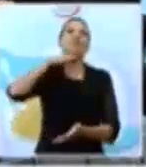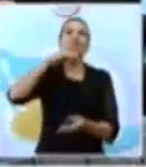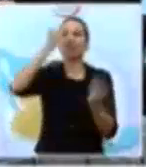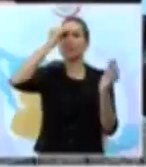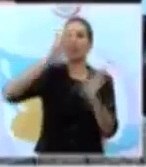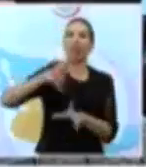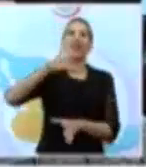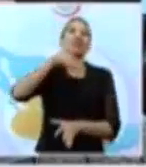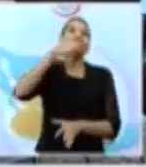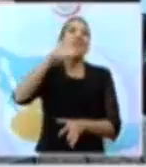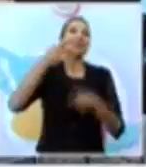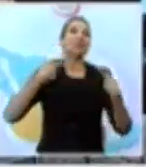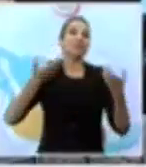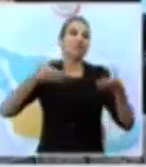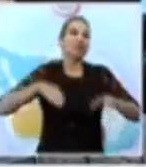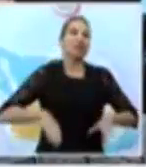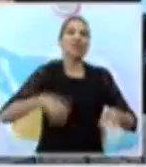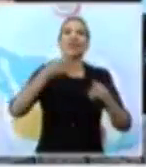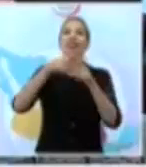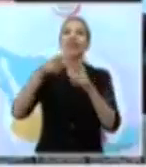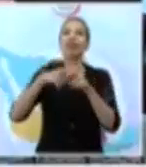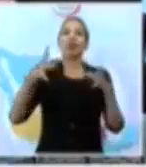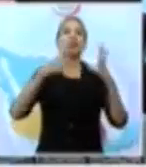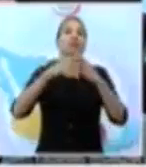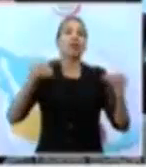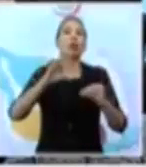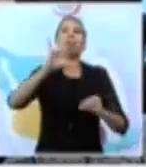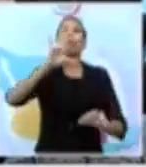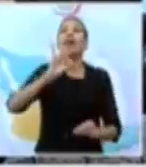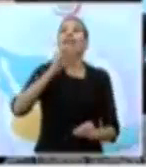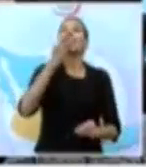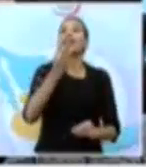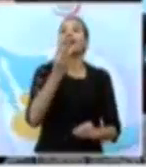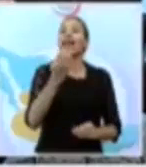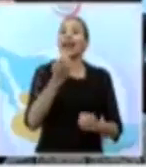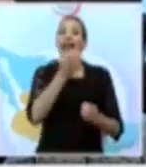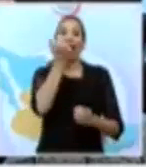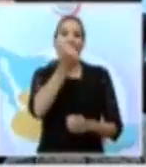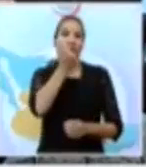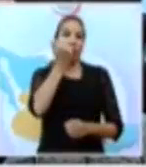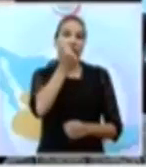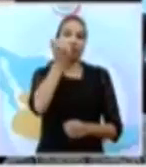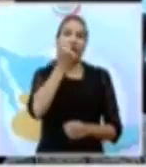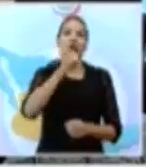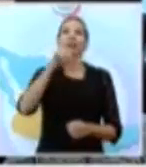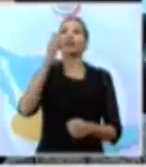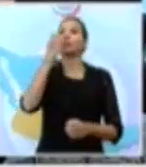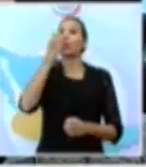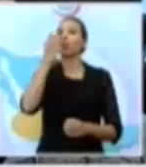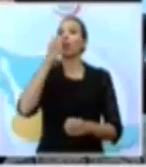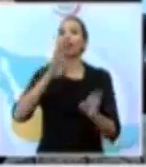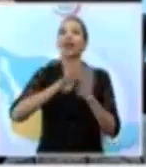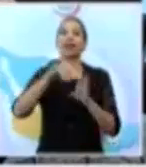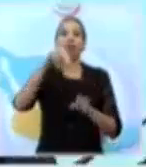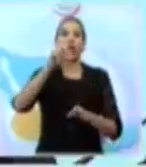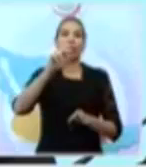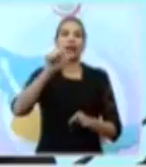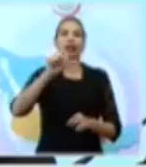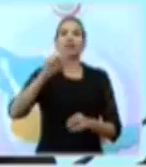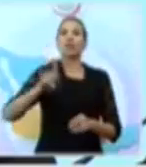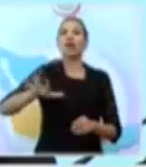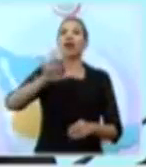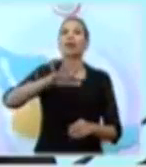corrupción. La desaparición de los 43 estudiantes de la Normal Rural de